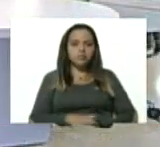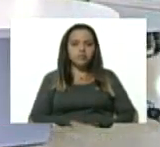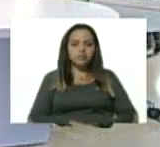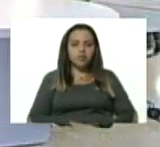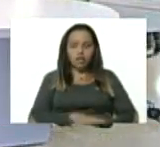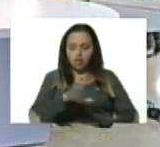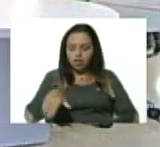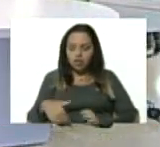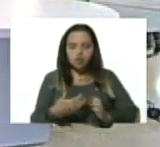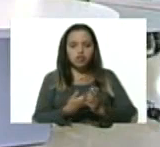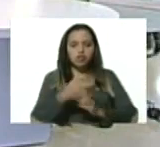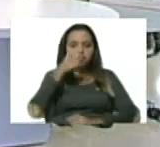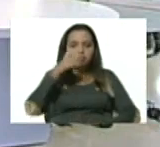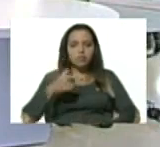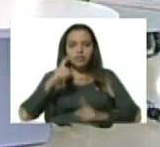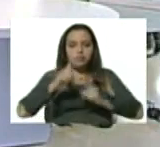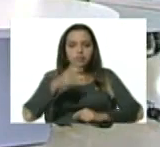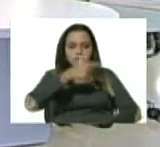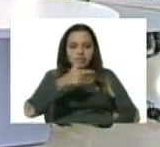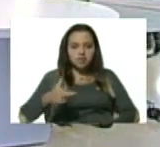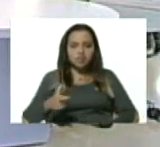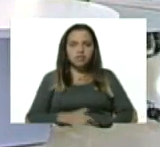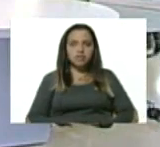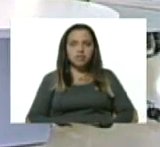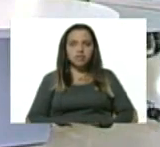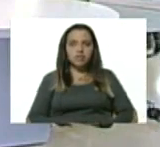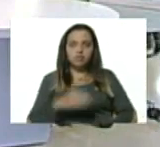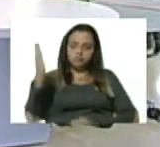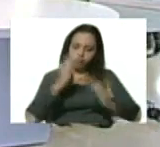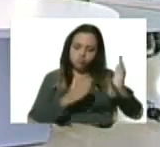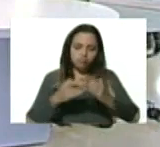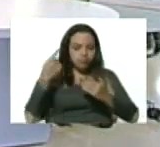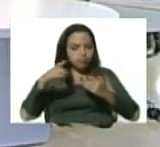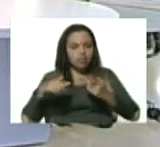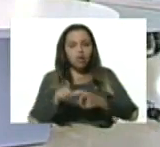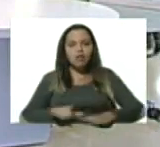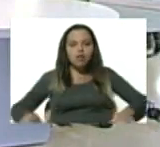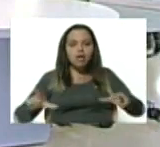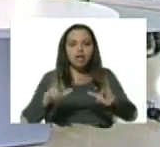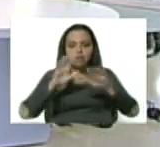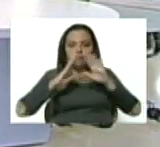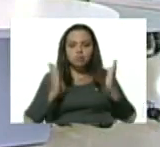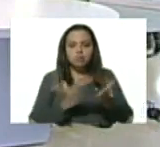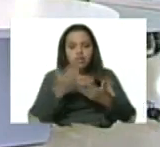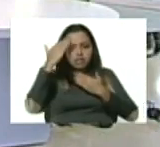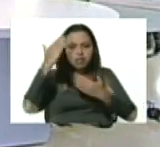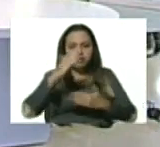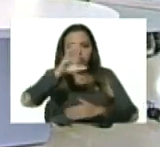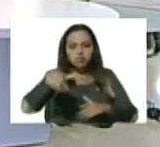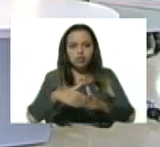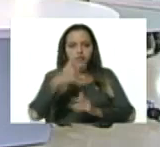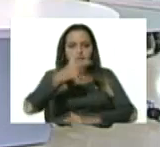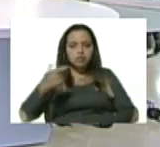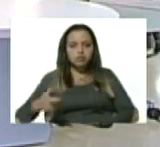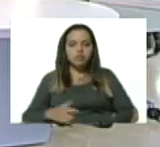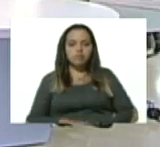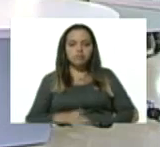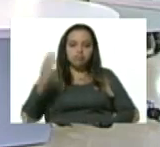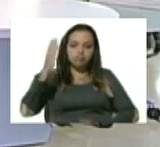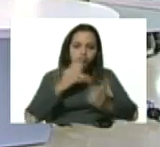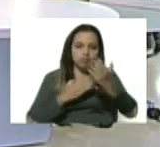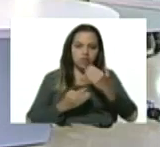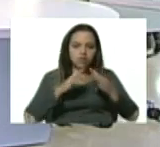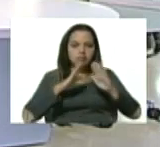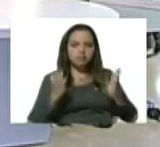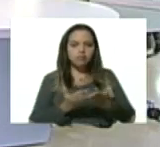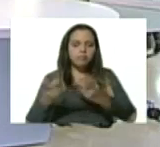pueblo y también a las personas que nos visitan de otras partes del mundo. Mi saludo a todos los visitantes del mundo. Bienvenidos